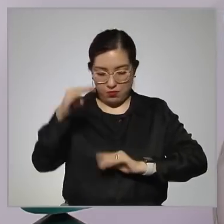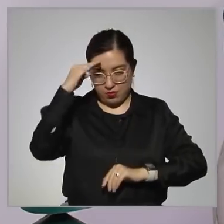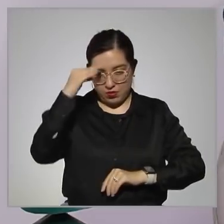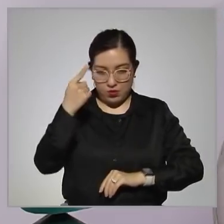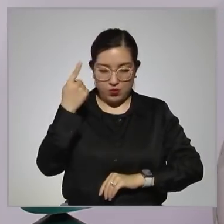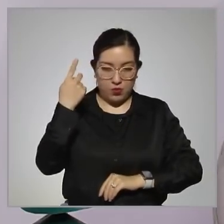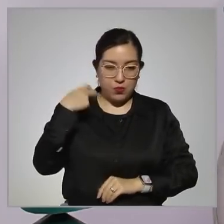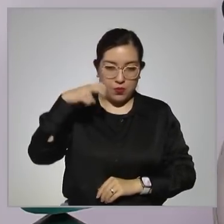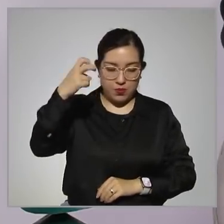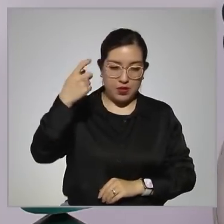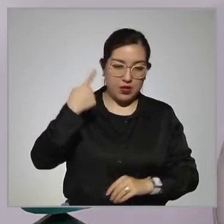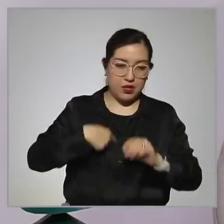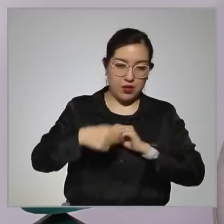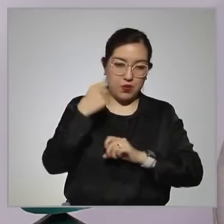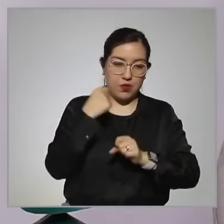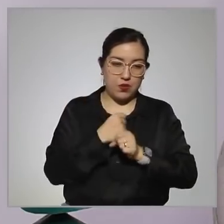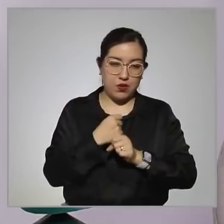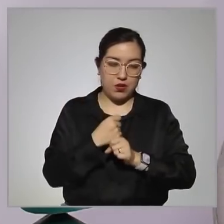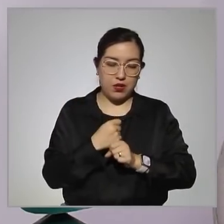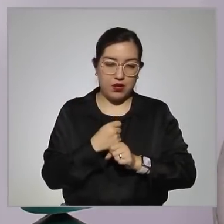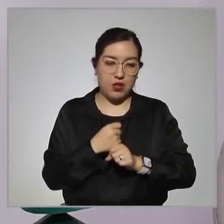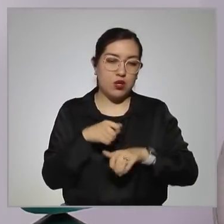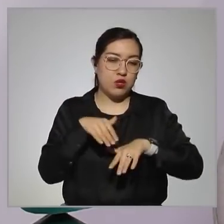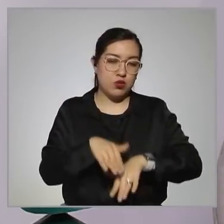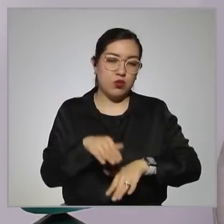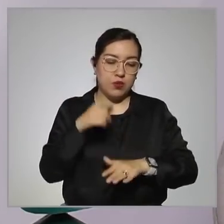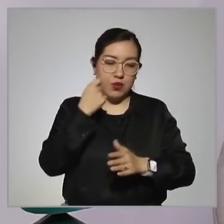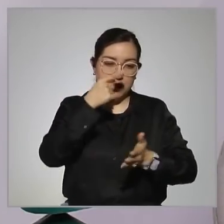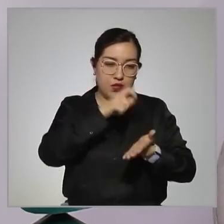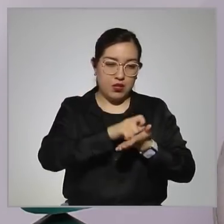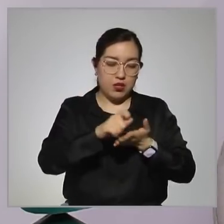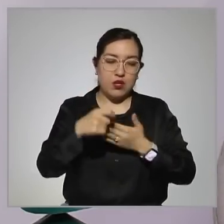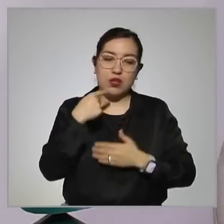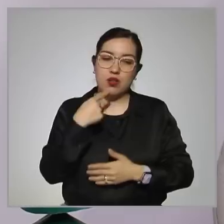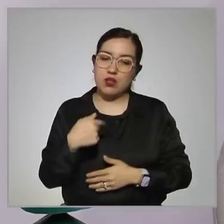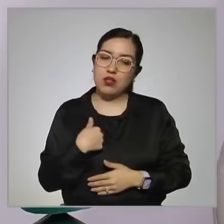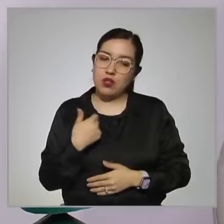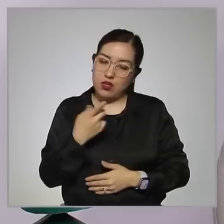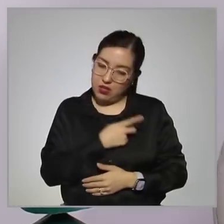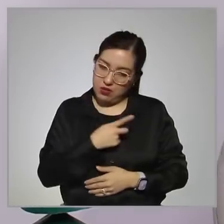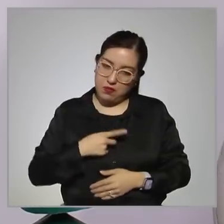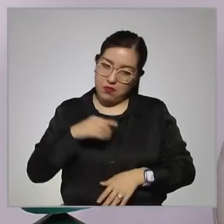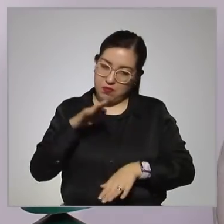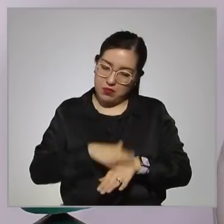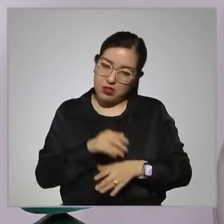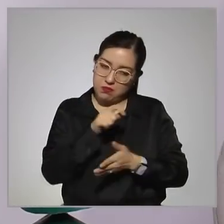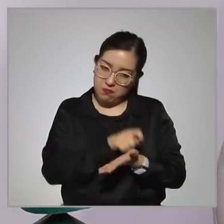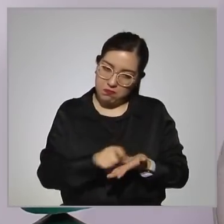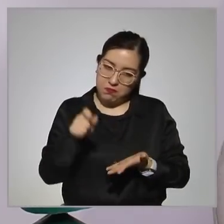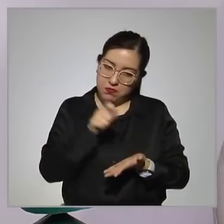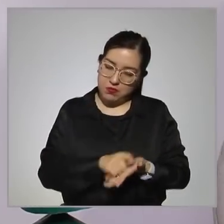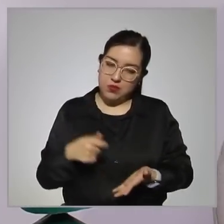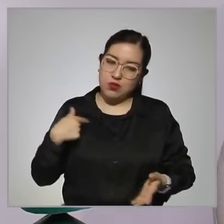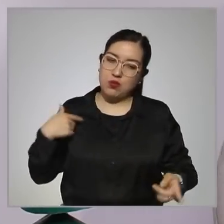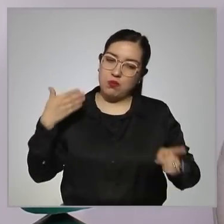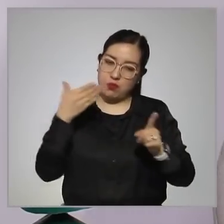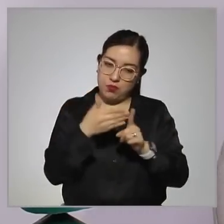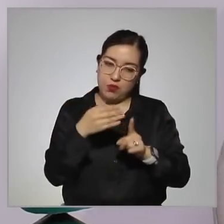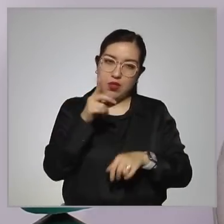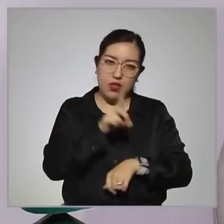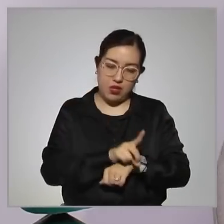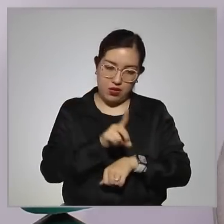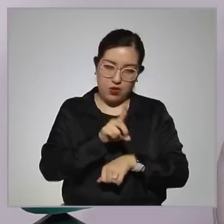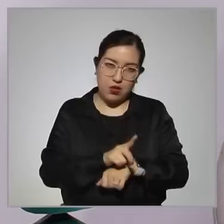hice el año pasado de la escritura. Y yo dije, yo tengo que escribir más. Y entonces me hice el propósito de escribir